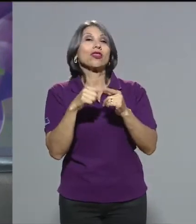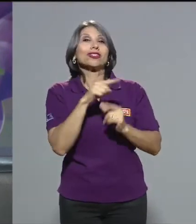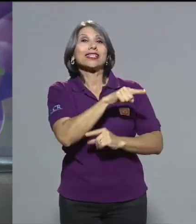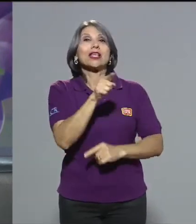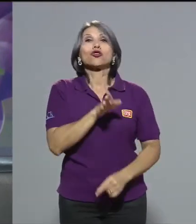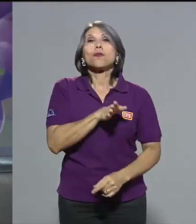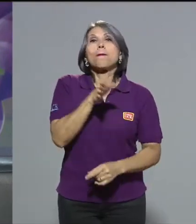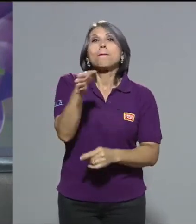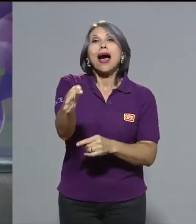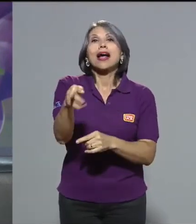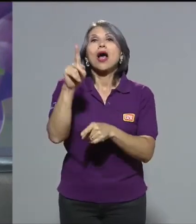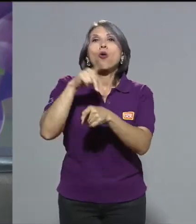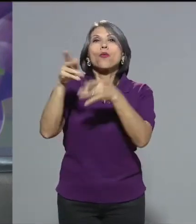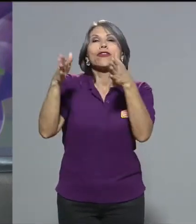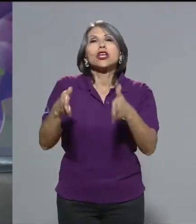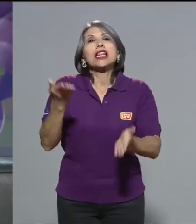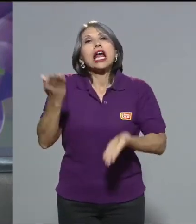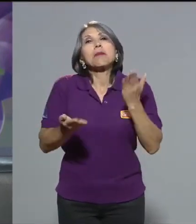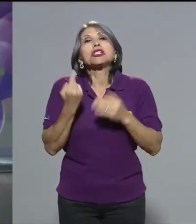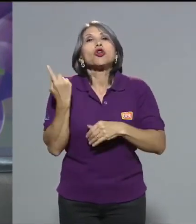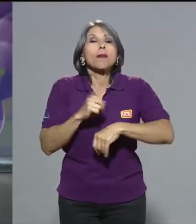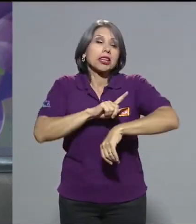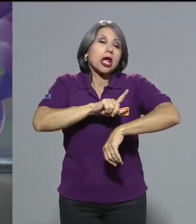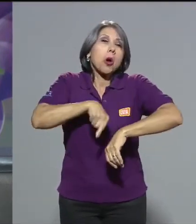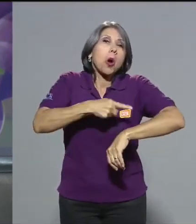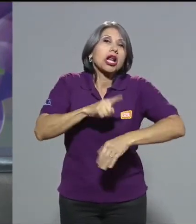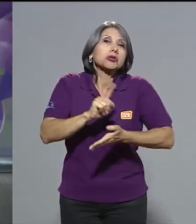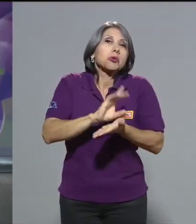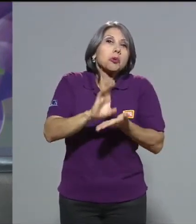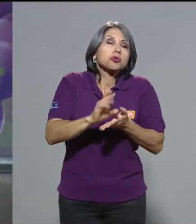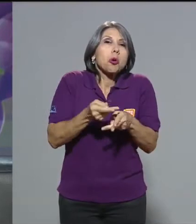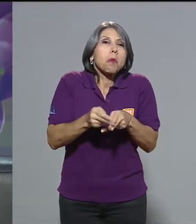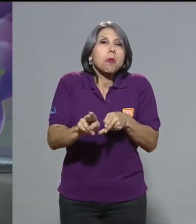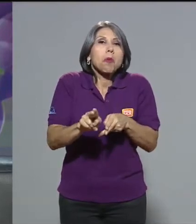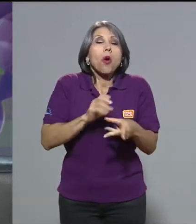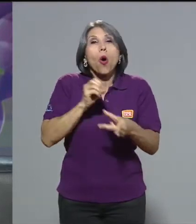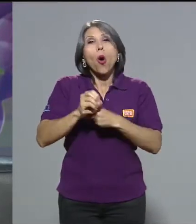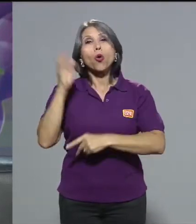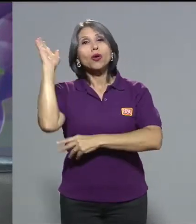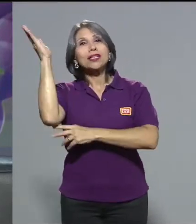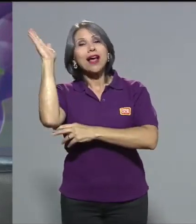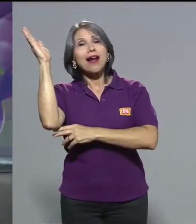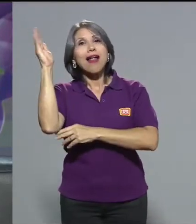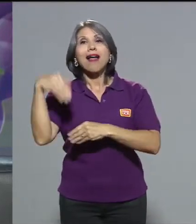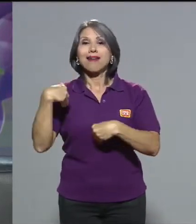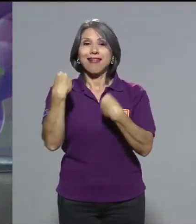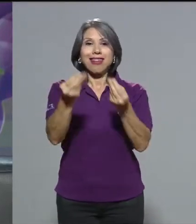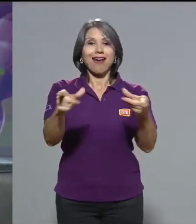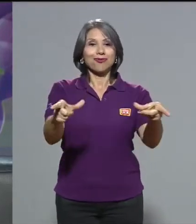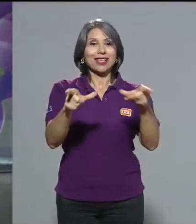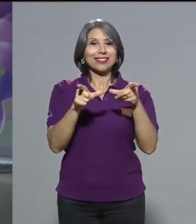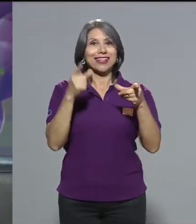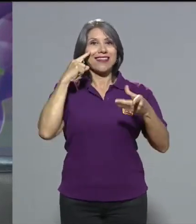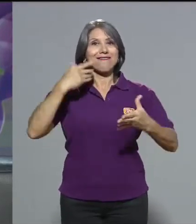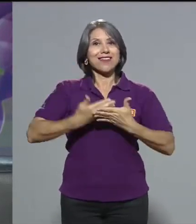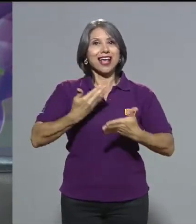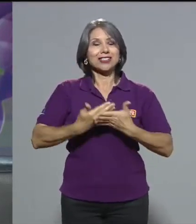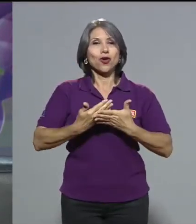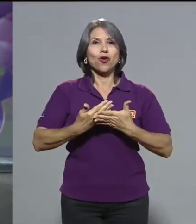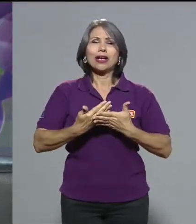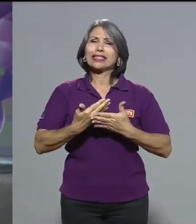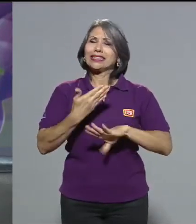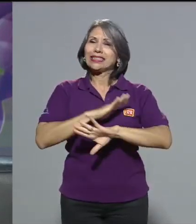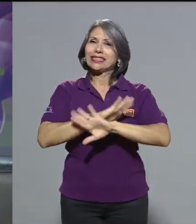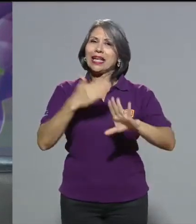unas horas, que ha ido a una charla, ha sacado una certificación, y entonces hay muy malos diagnósticos. Y dar un diagnóstico de autismo es